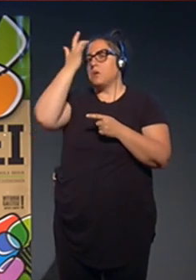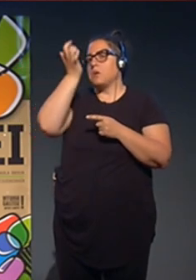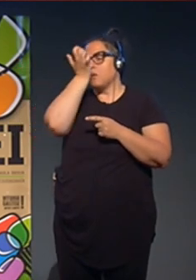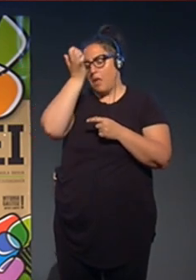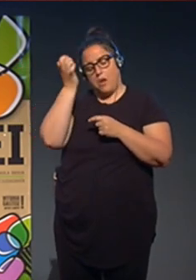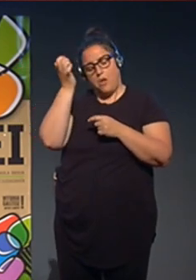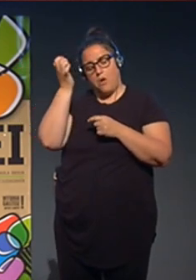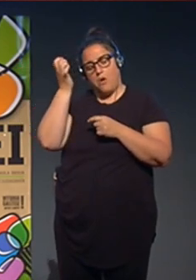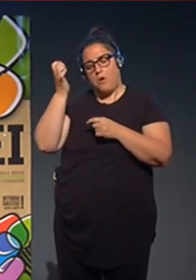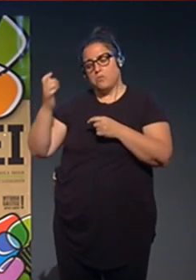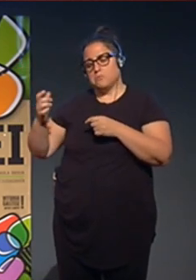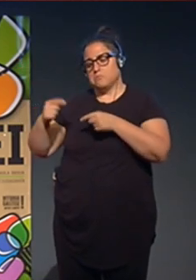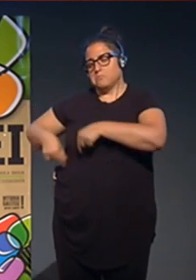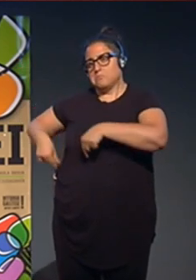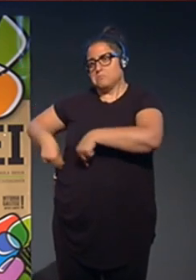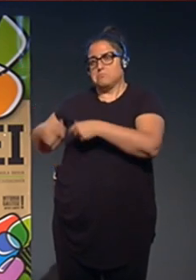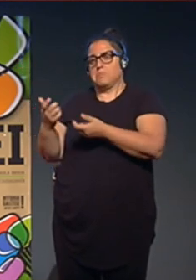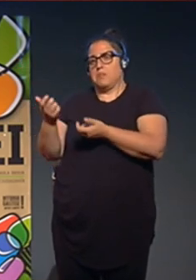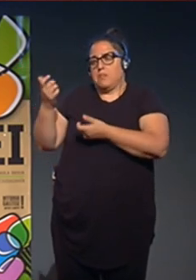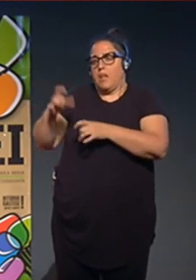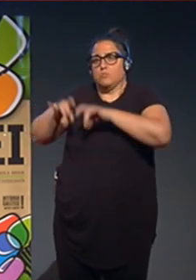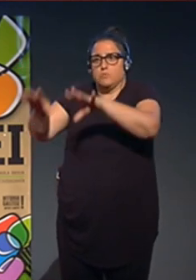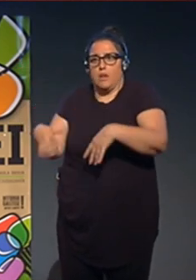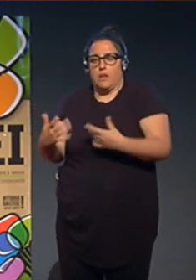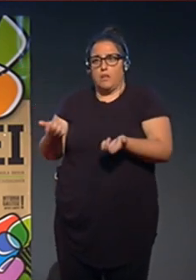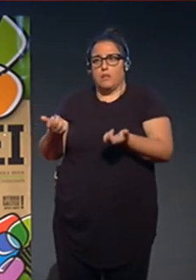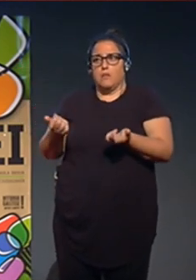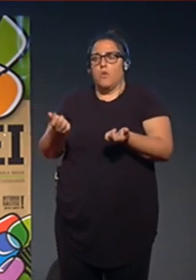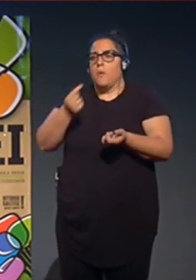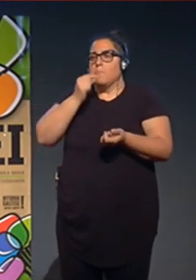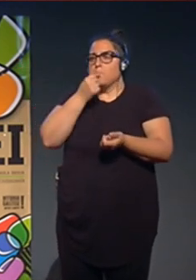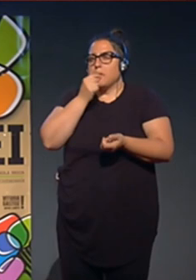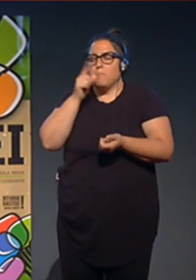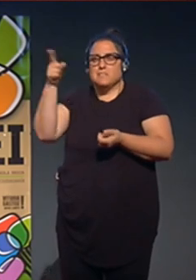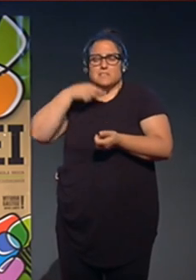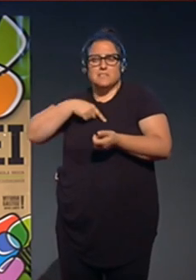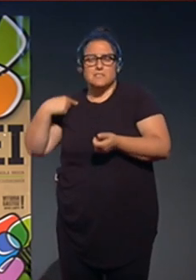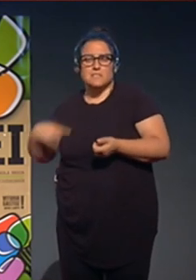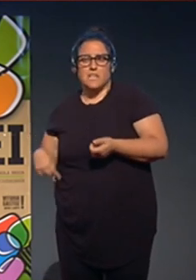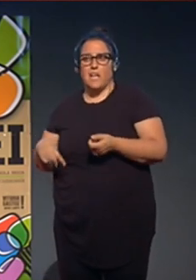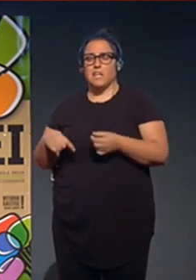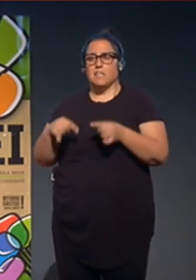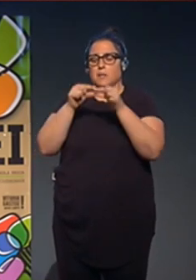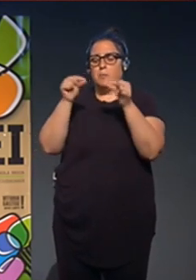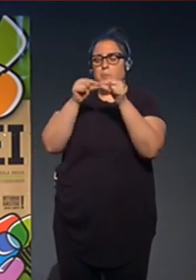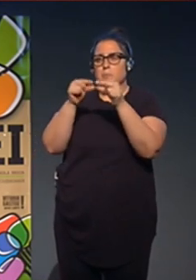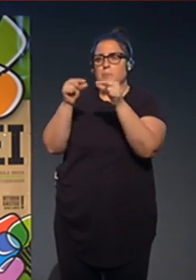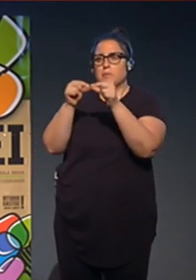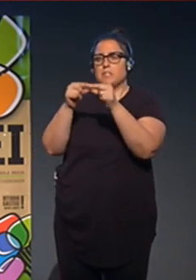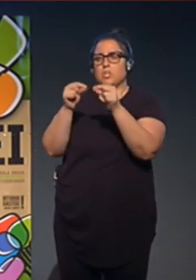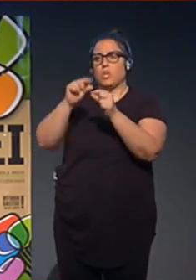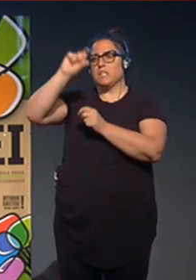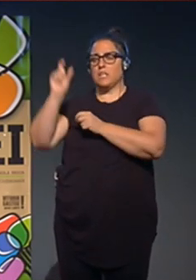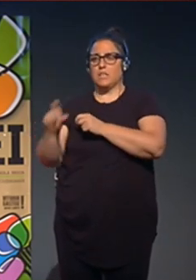Australia o de Nueva Zelanda las pipas de girasol de China los piñones de Italia que previamente los hemos